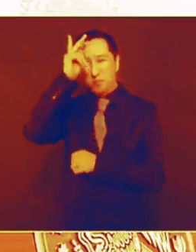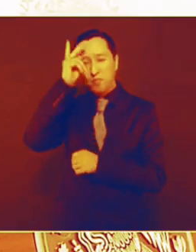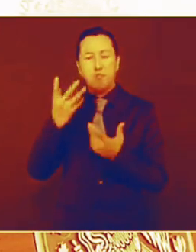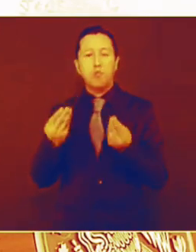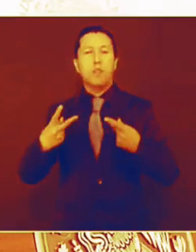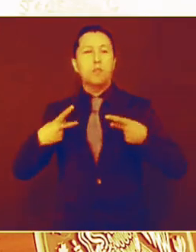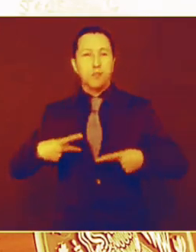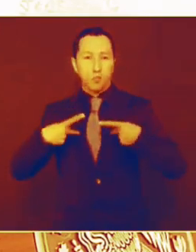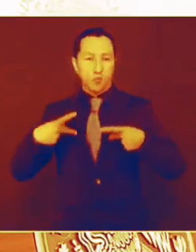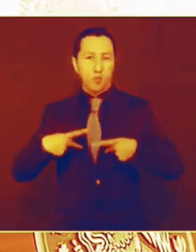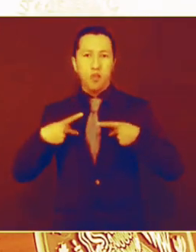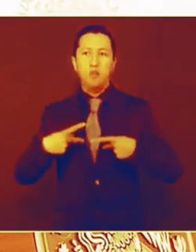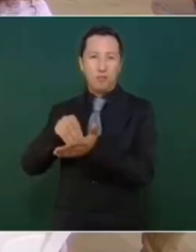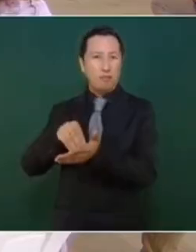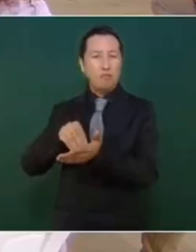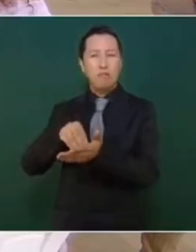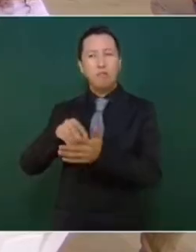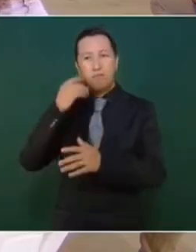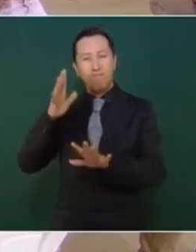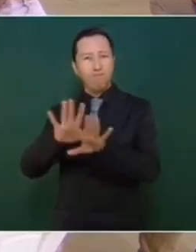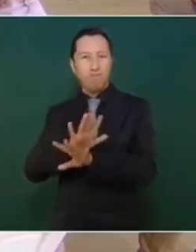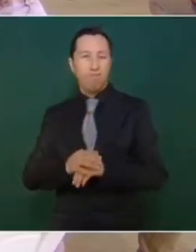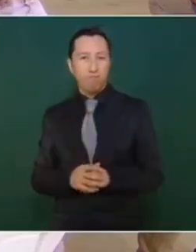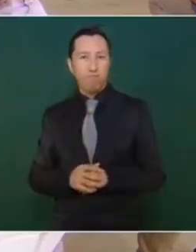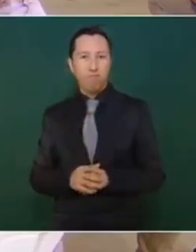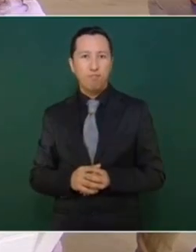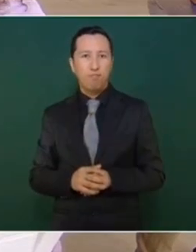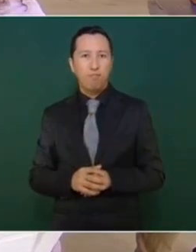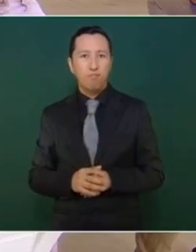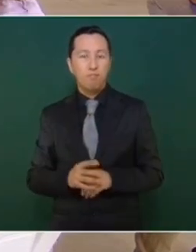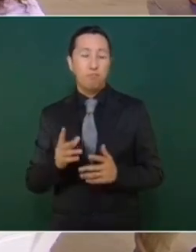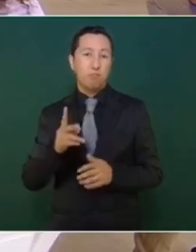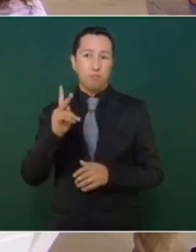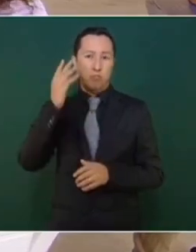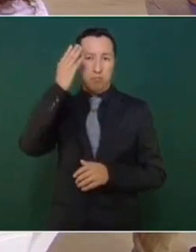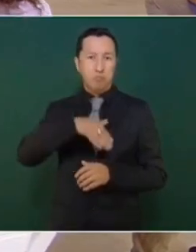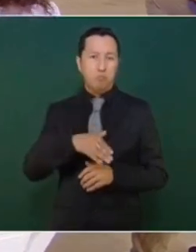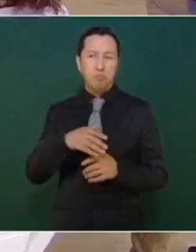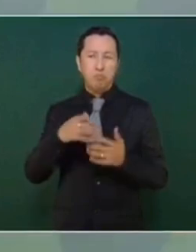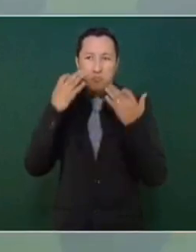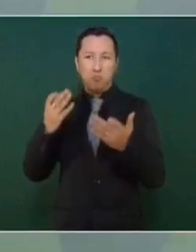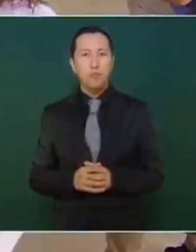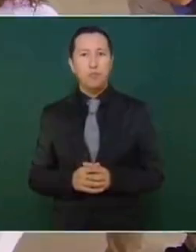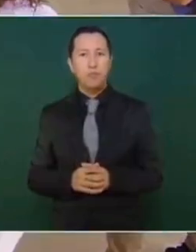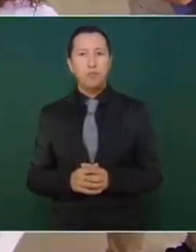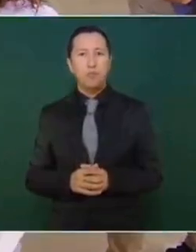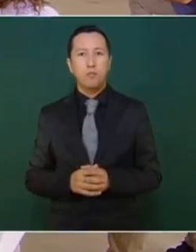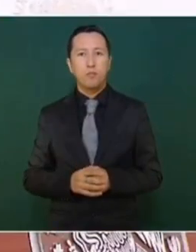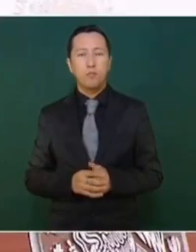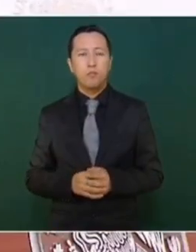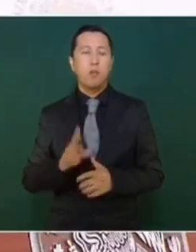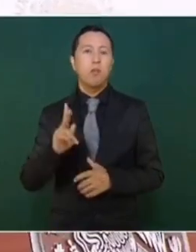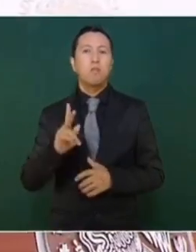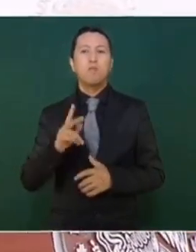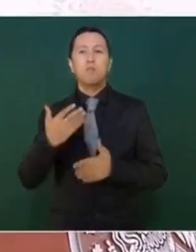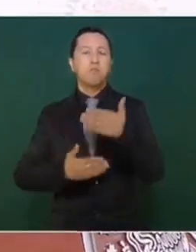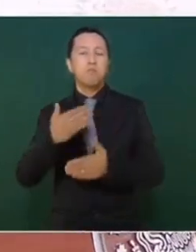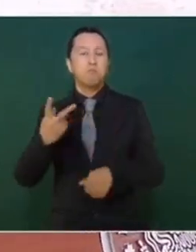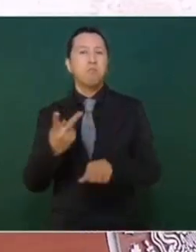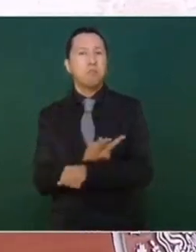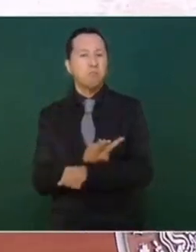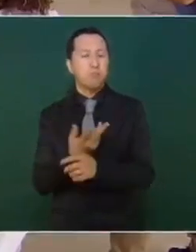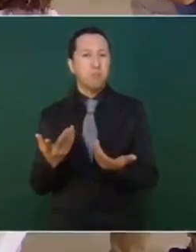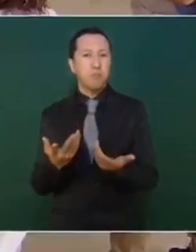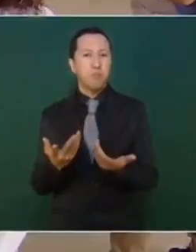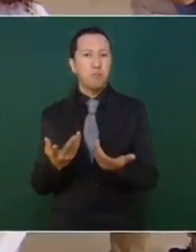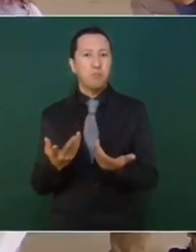quiere al actual Congreso, a menos que yo no tenga la información correcta. ¿Qué es lo que puede